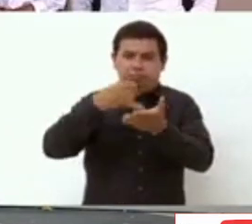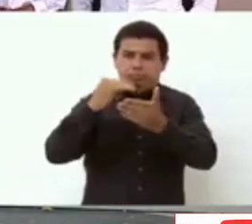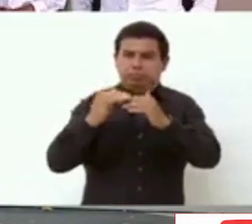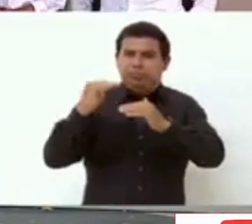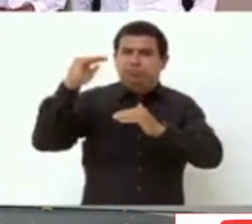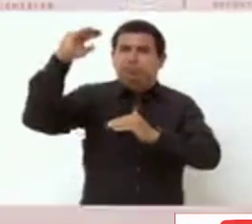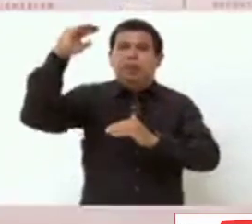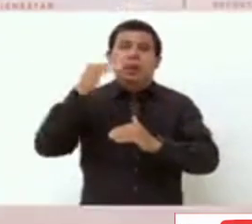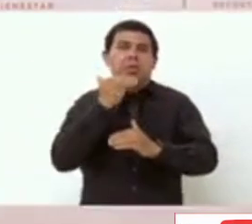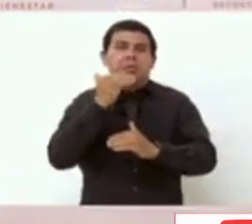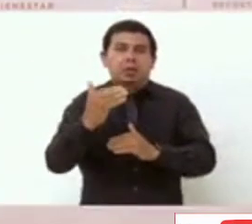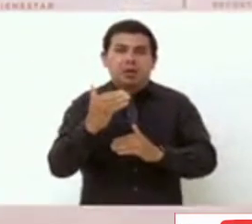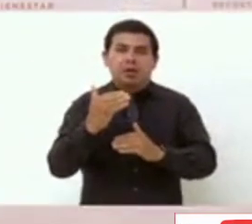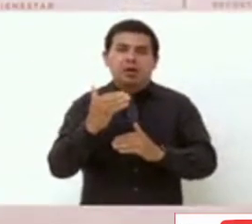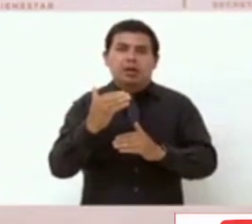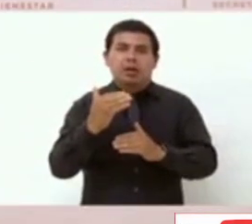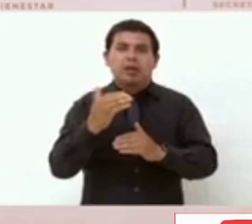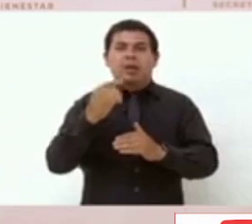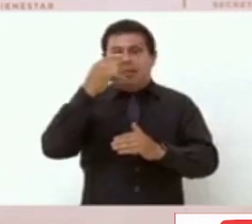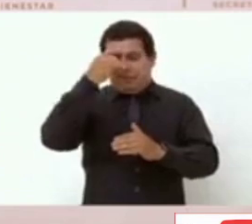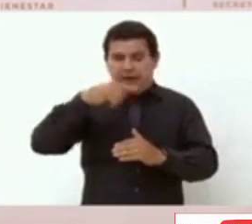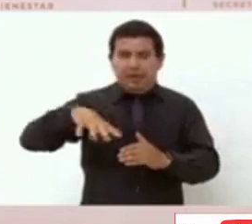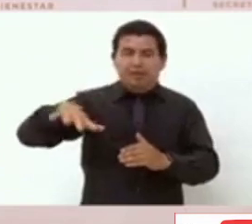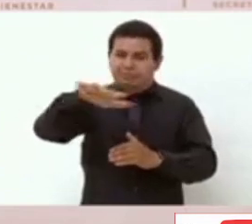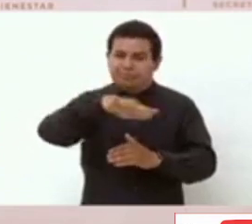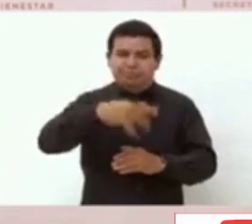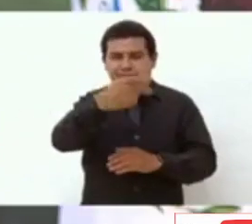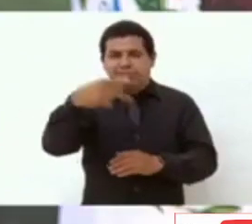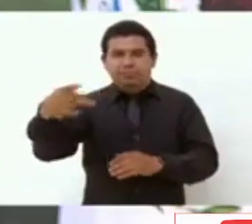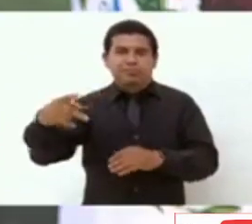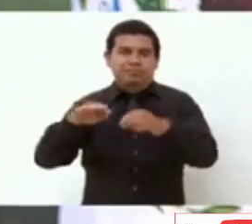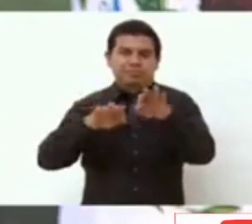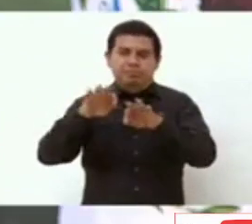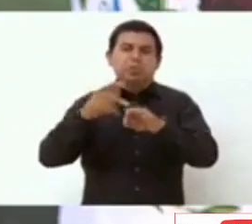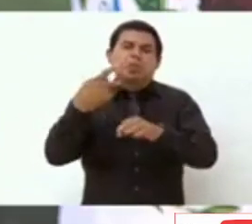ingreso de divisas se da por la industria automotriz. Sí,